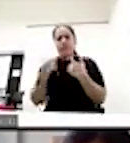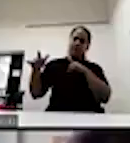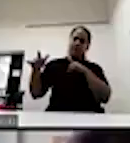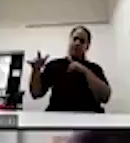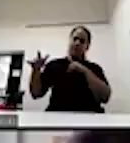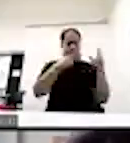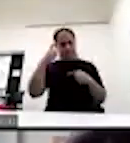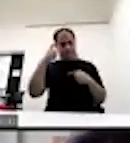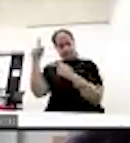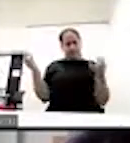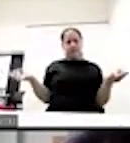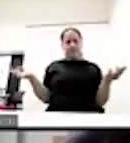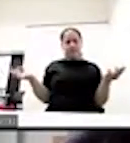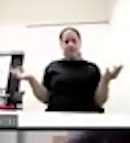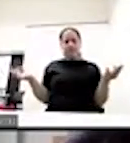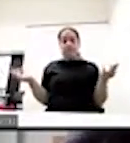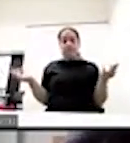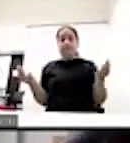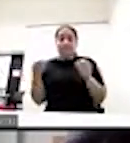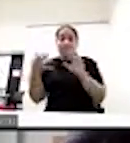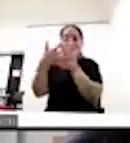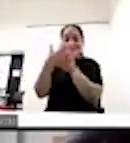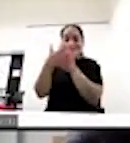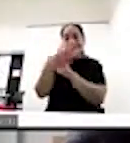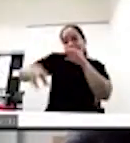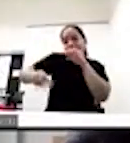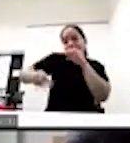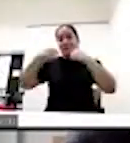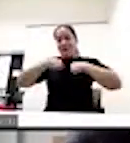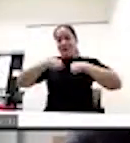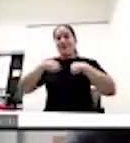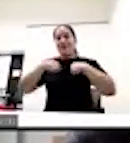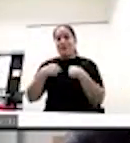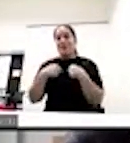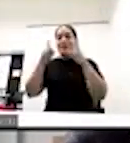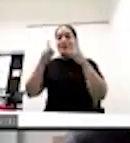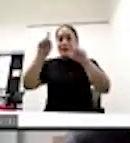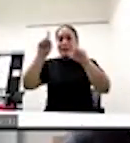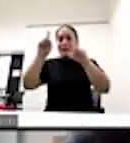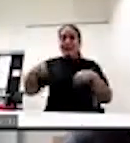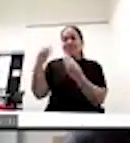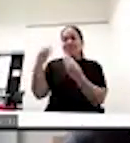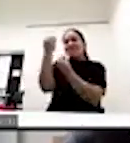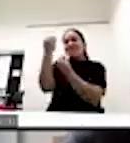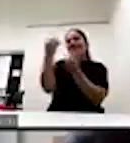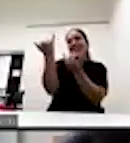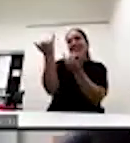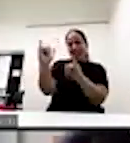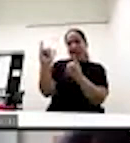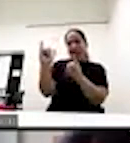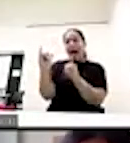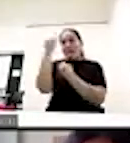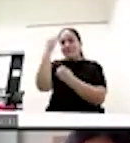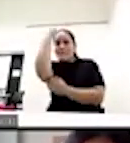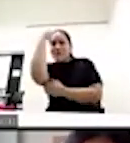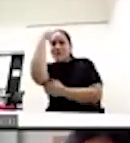No sobra aquí contarles también que yo soy formada como maestra de